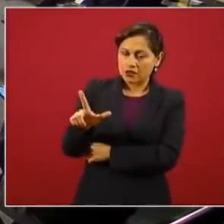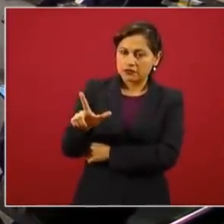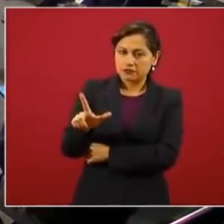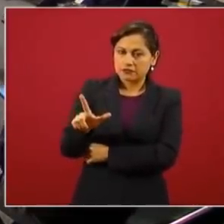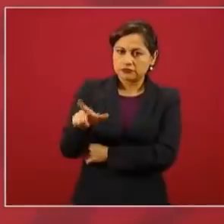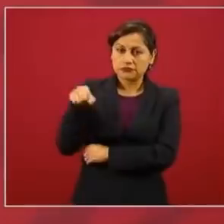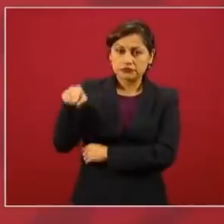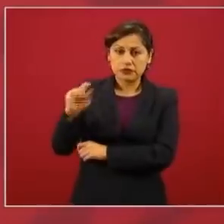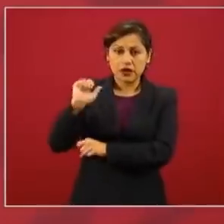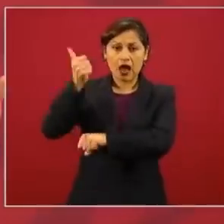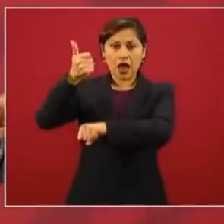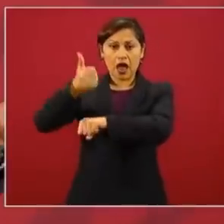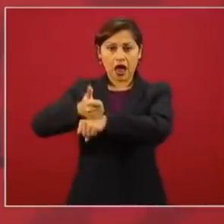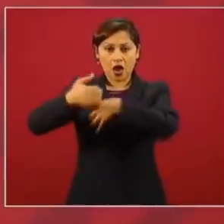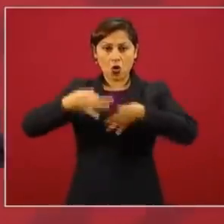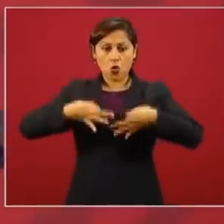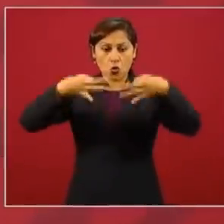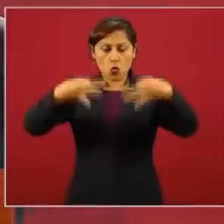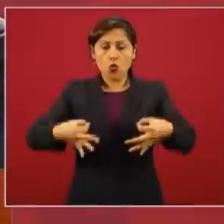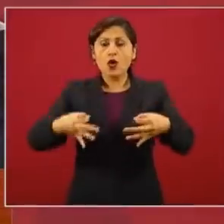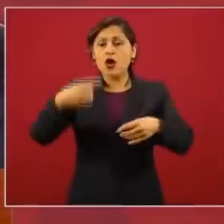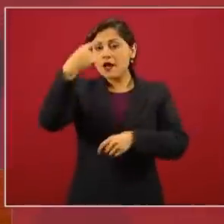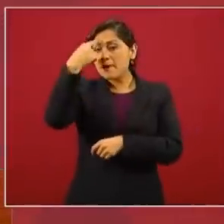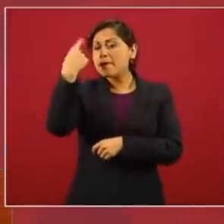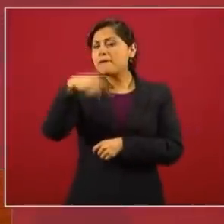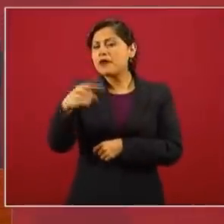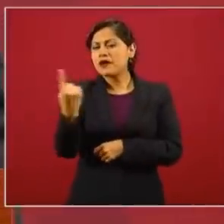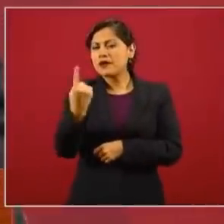se creó para que no